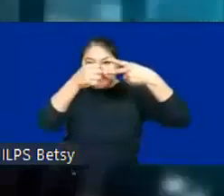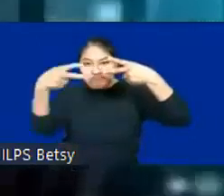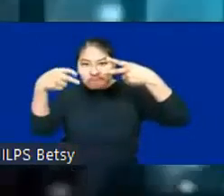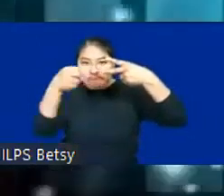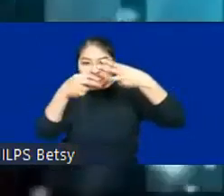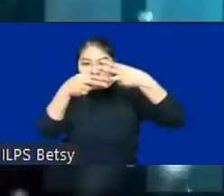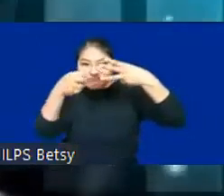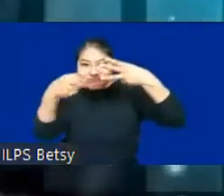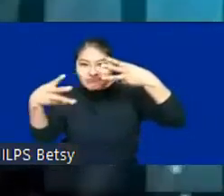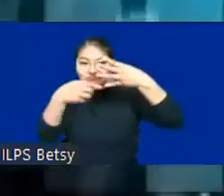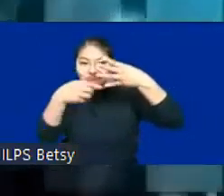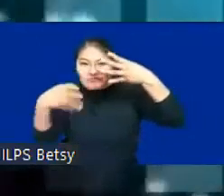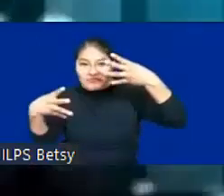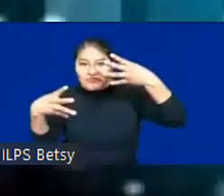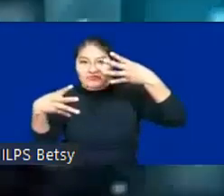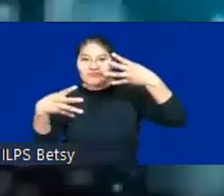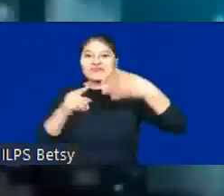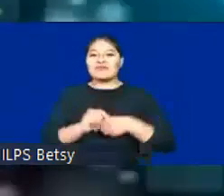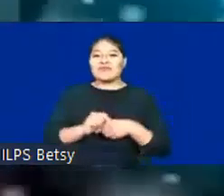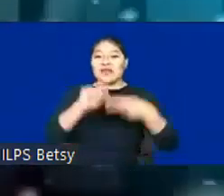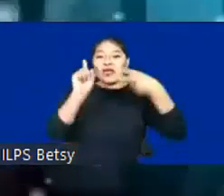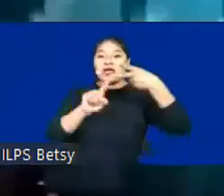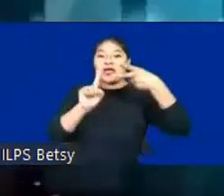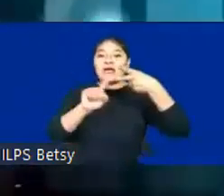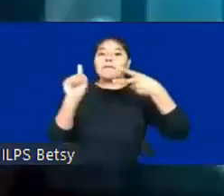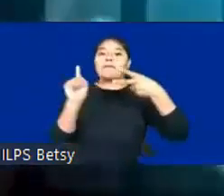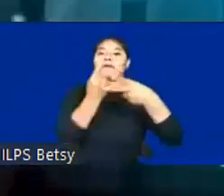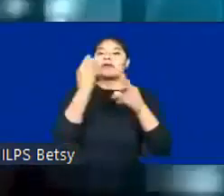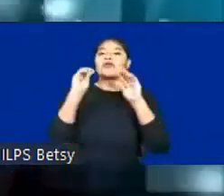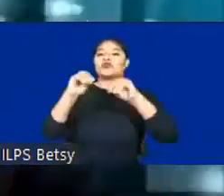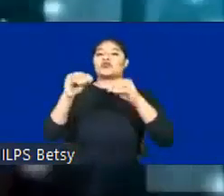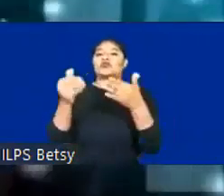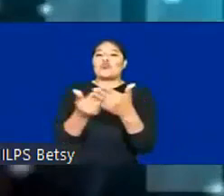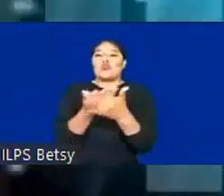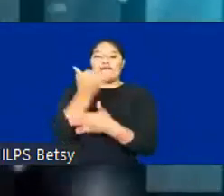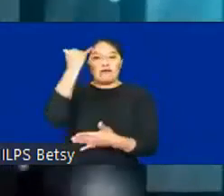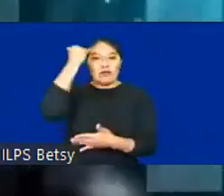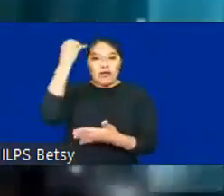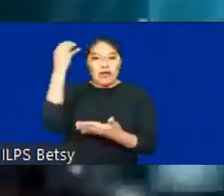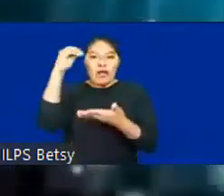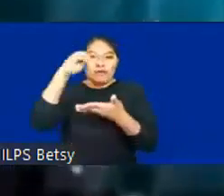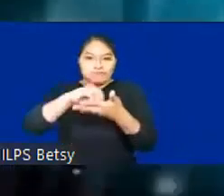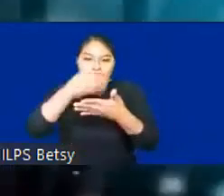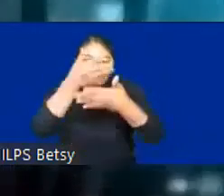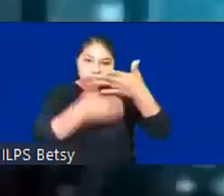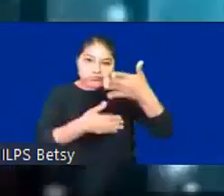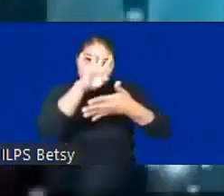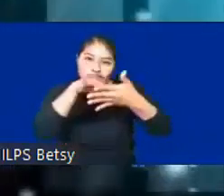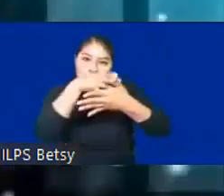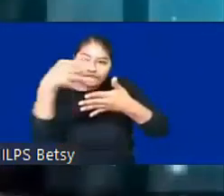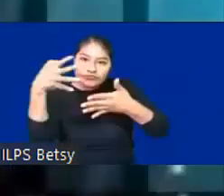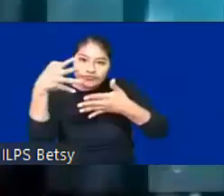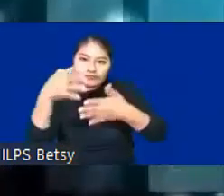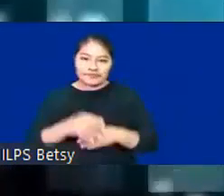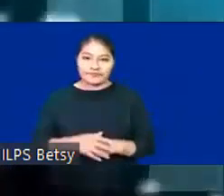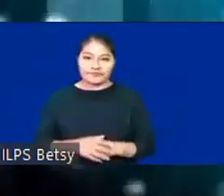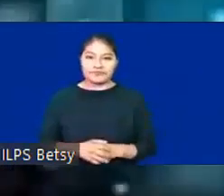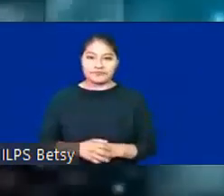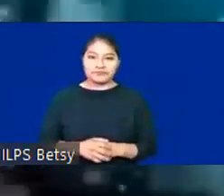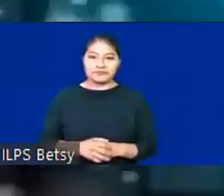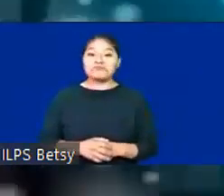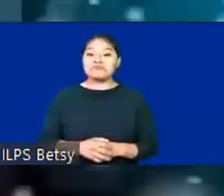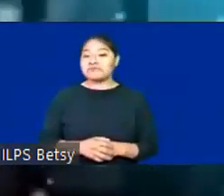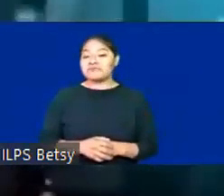institucional y que se alinean con el resto de objetivos del plan de gobierno digital. Finalmente, luego